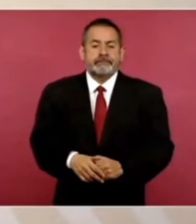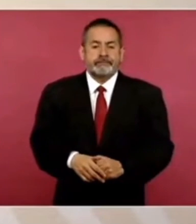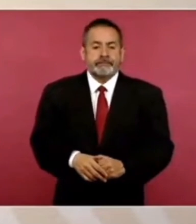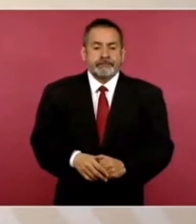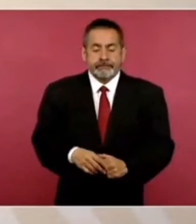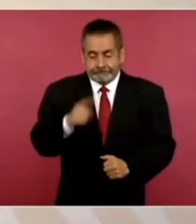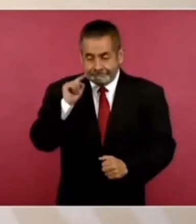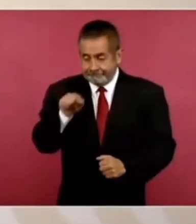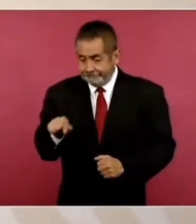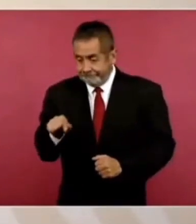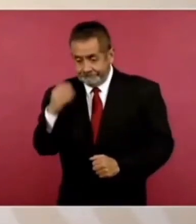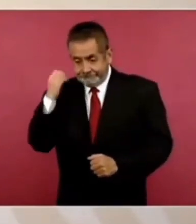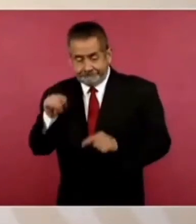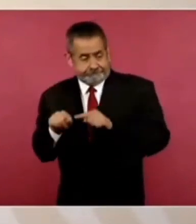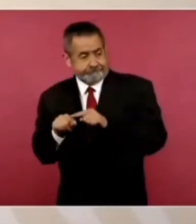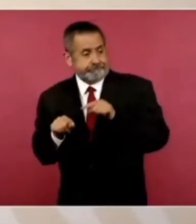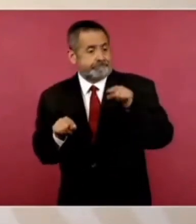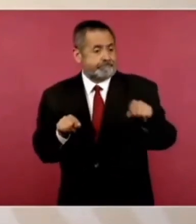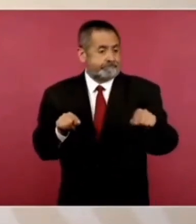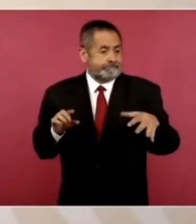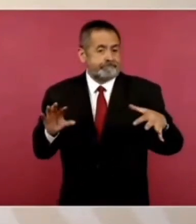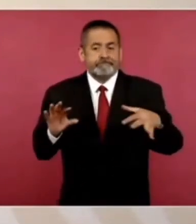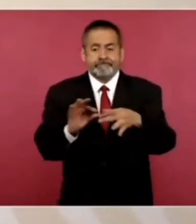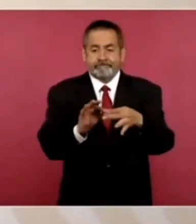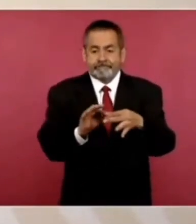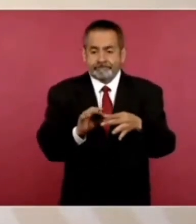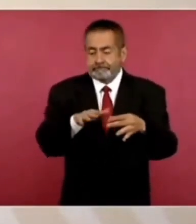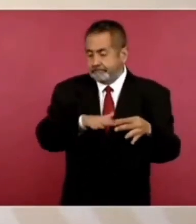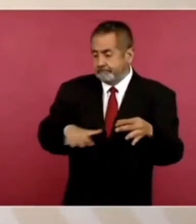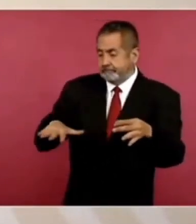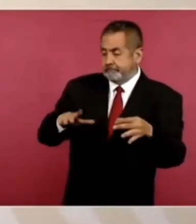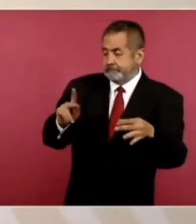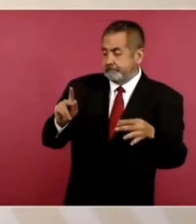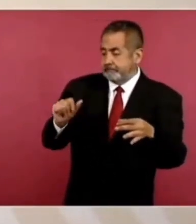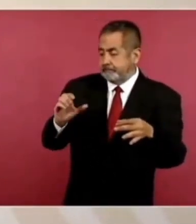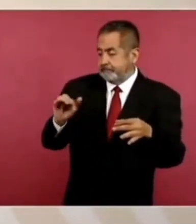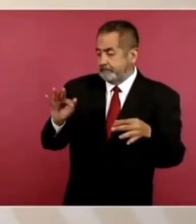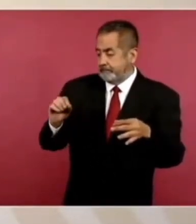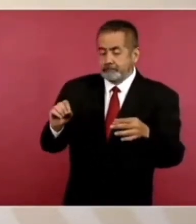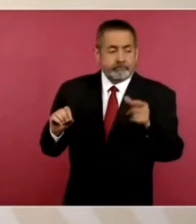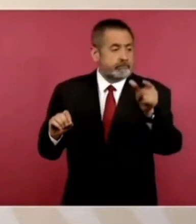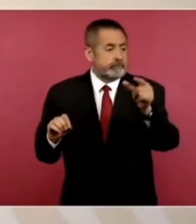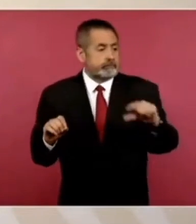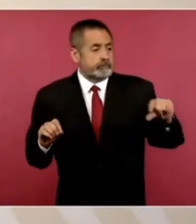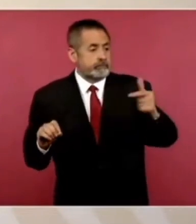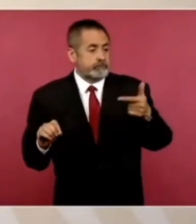para unir el Pacífico con el Golfo. O